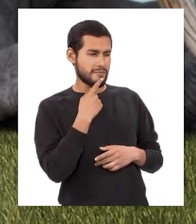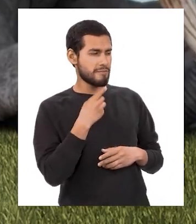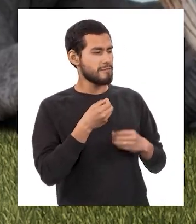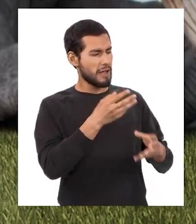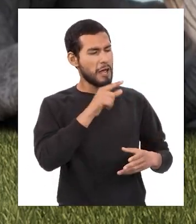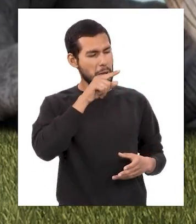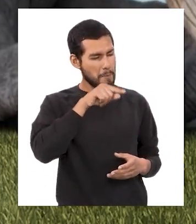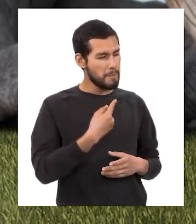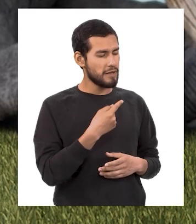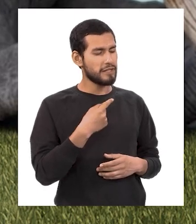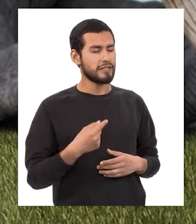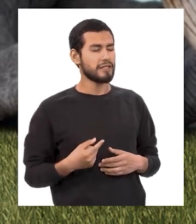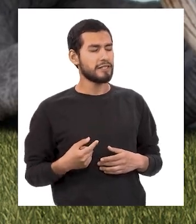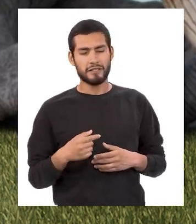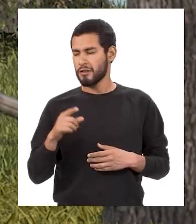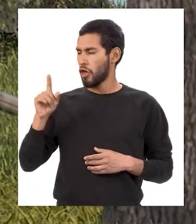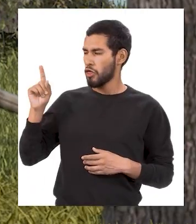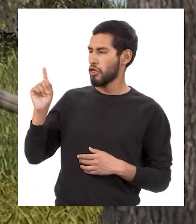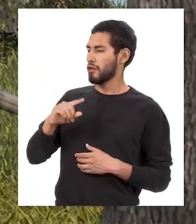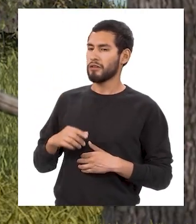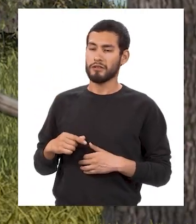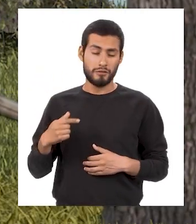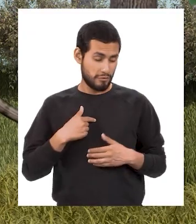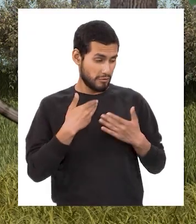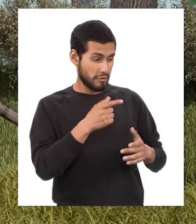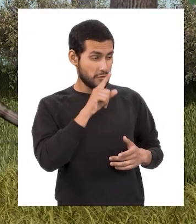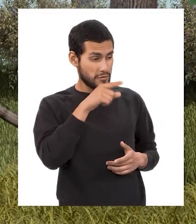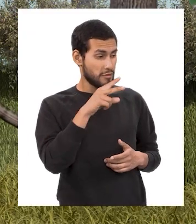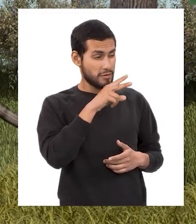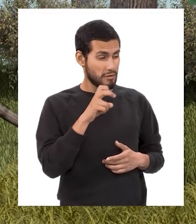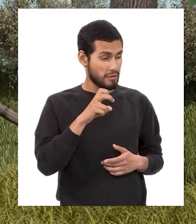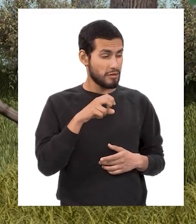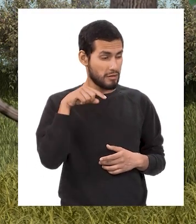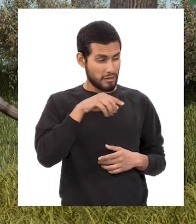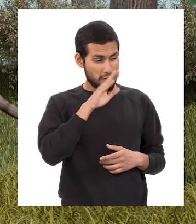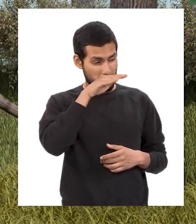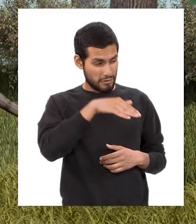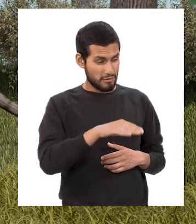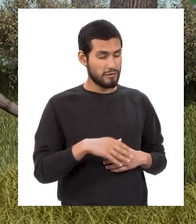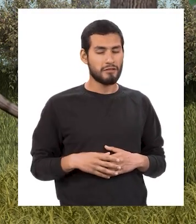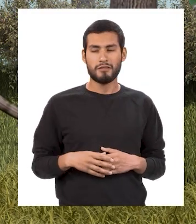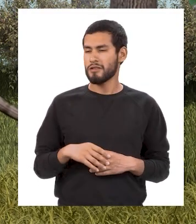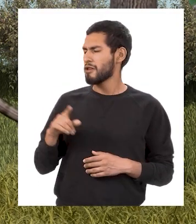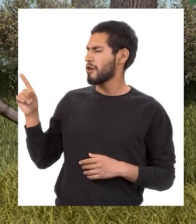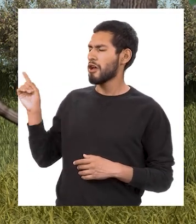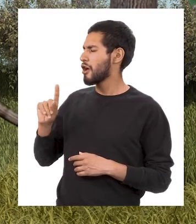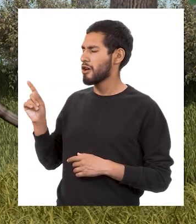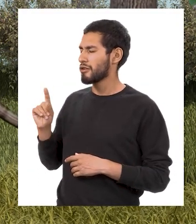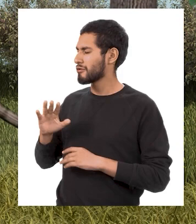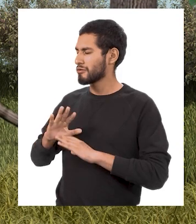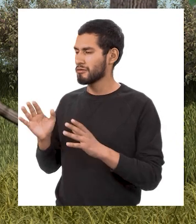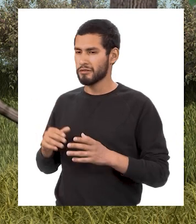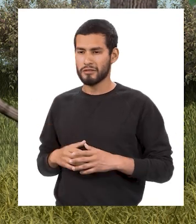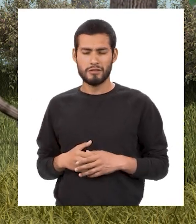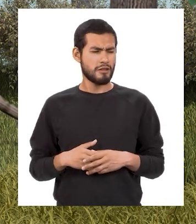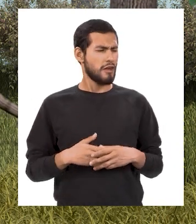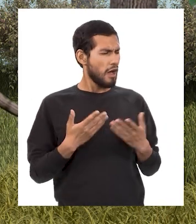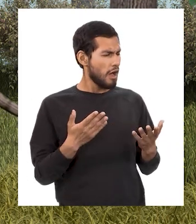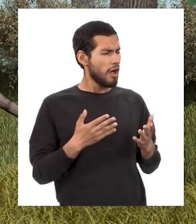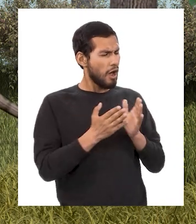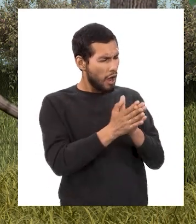Le ofrezco 1000 libras. No. Le ofrezco 1200 libras por el elefante. No,